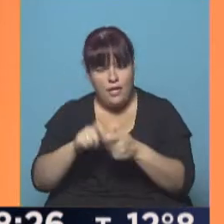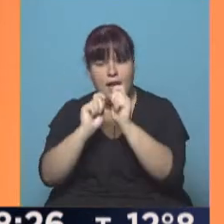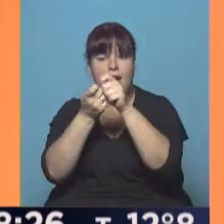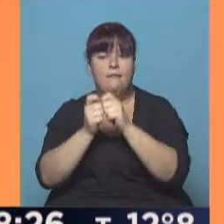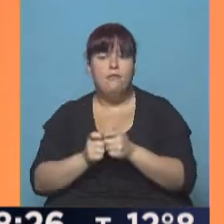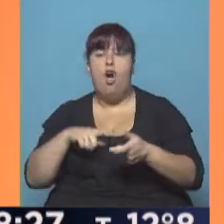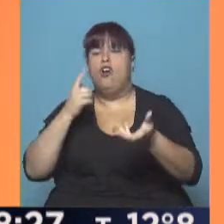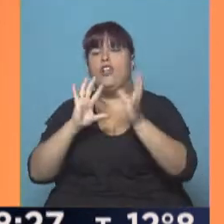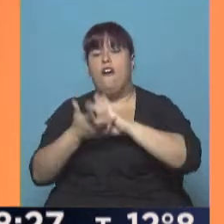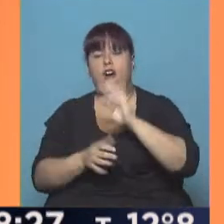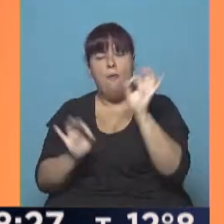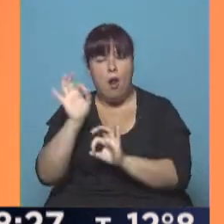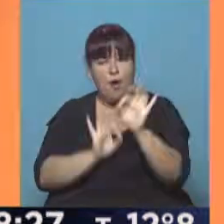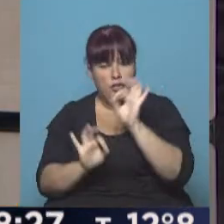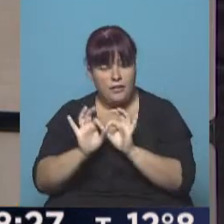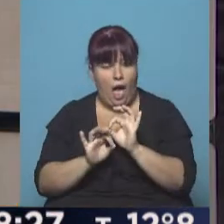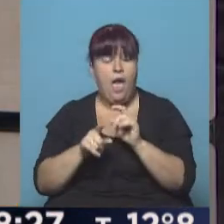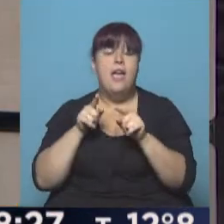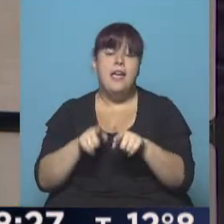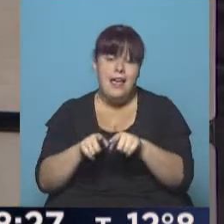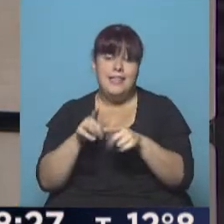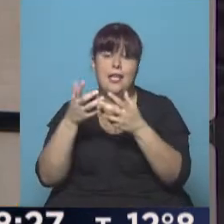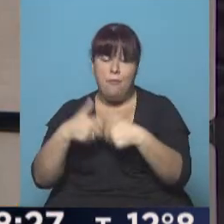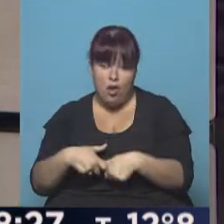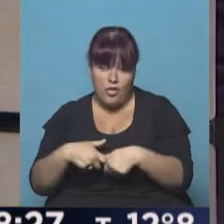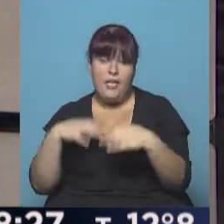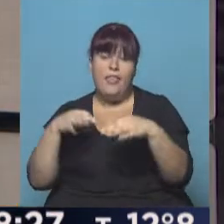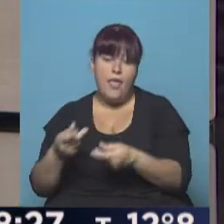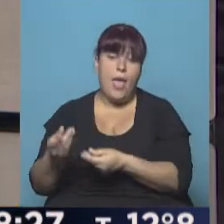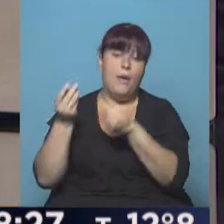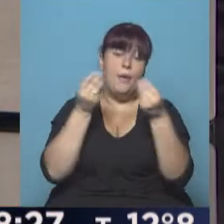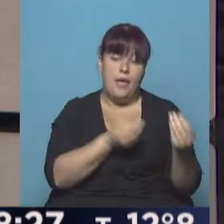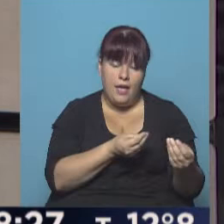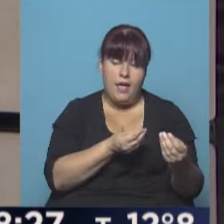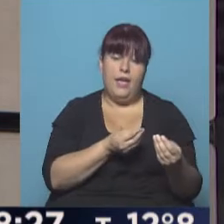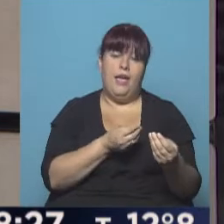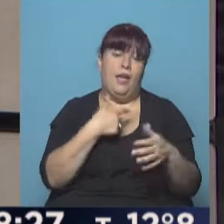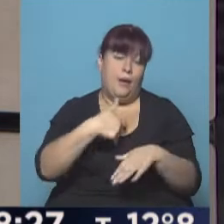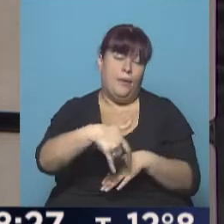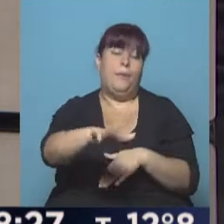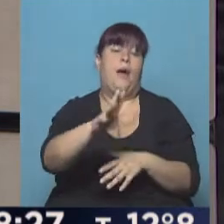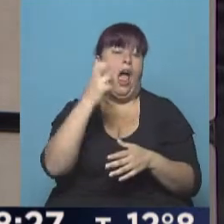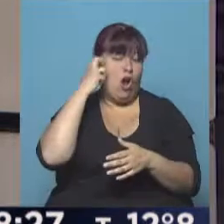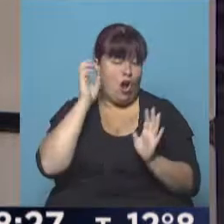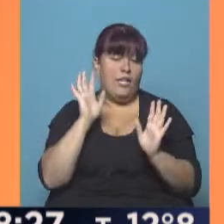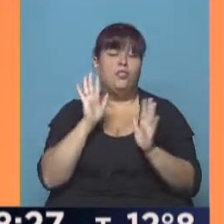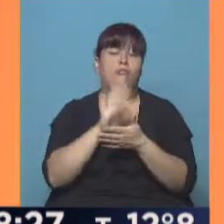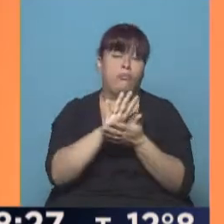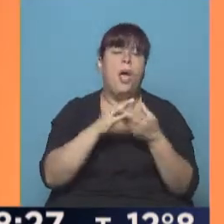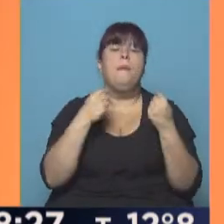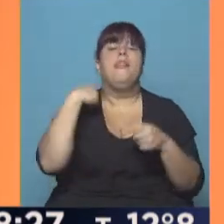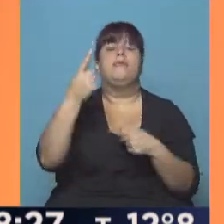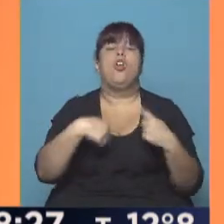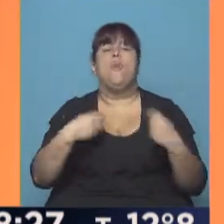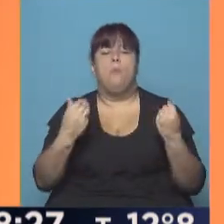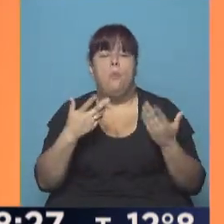modifican de otra manera las alícuotas y por lo tanto ese proyecto es el que va a transitar los caminos del Congreso. Pero, ¿qué novedades puede